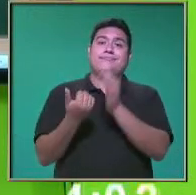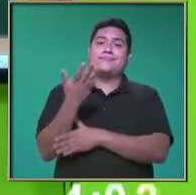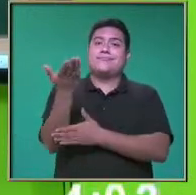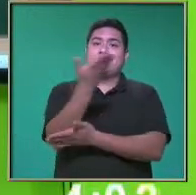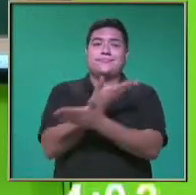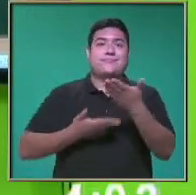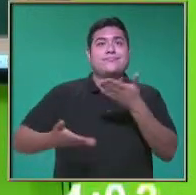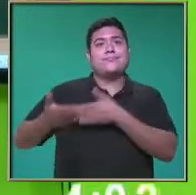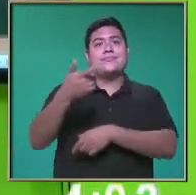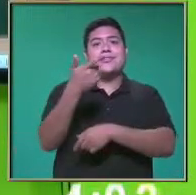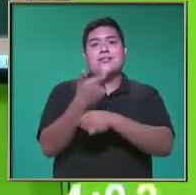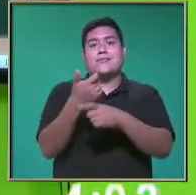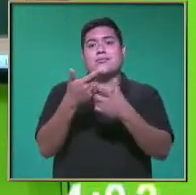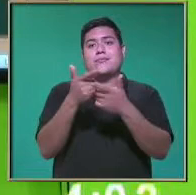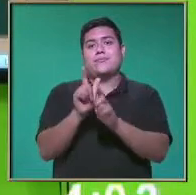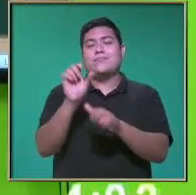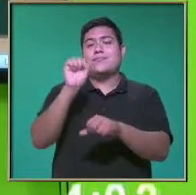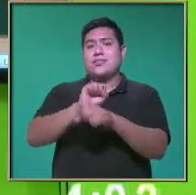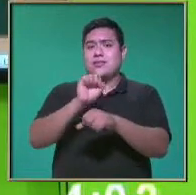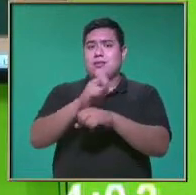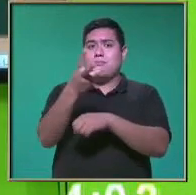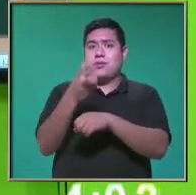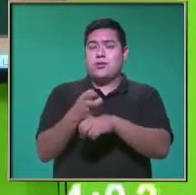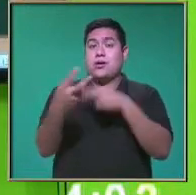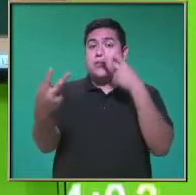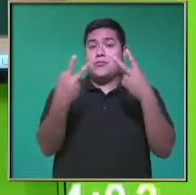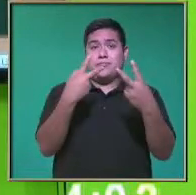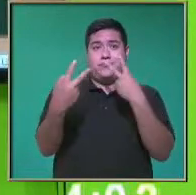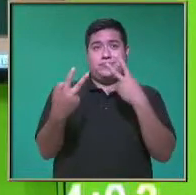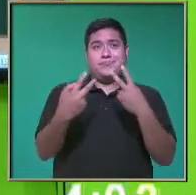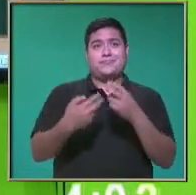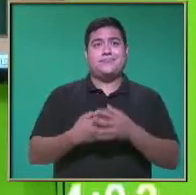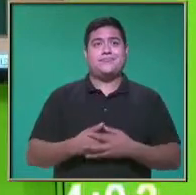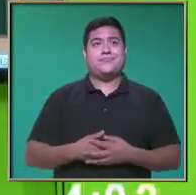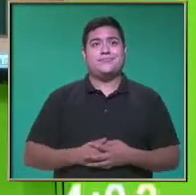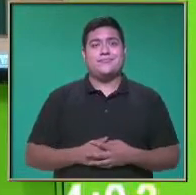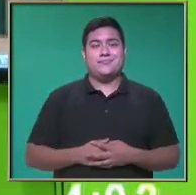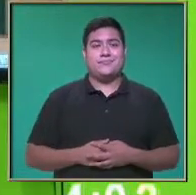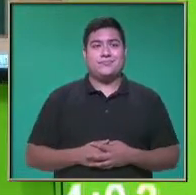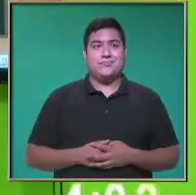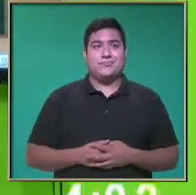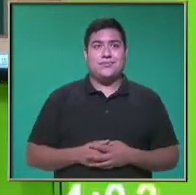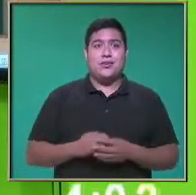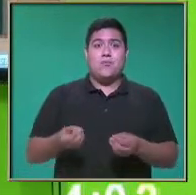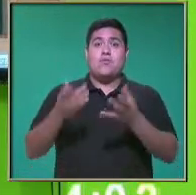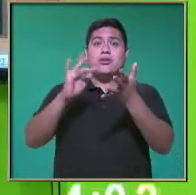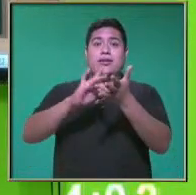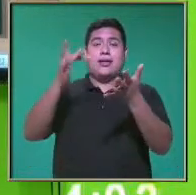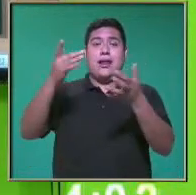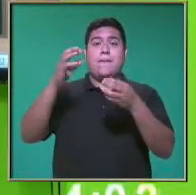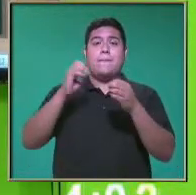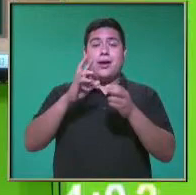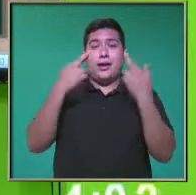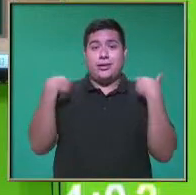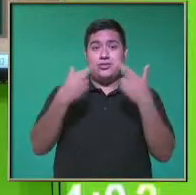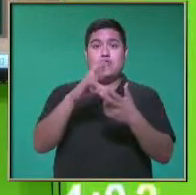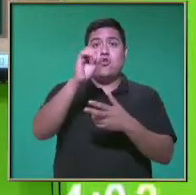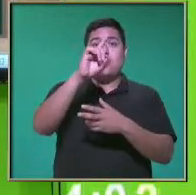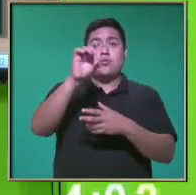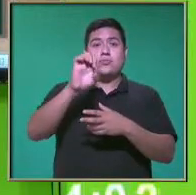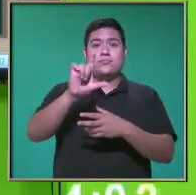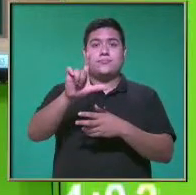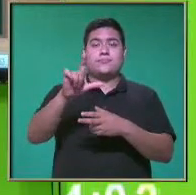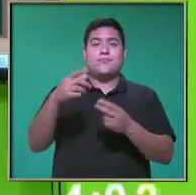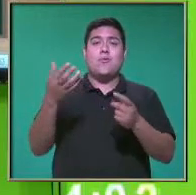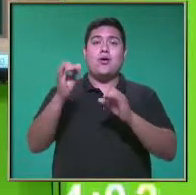grado de secundaria. Te invito a que te quedes aquí conmigo. Soy la profesora Idalia Garza Martínez y le agradezco al maestro Osiel Domínguez por